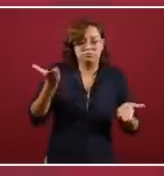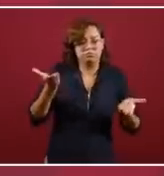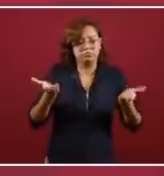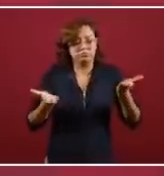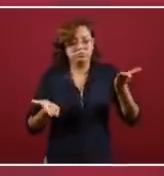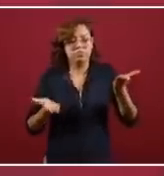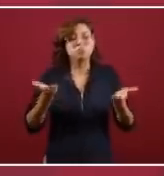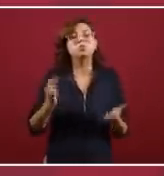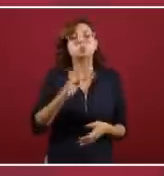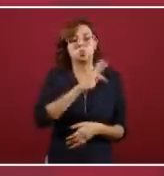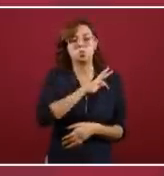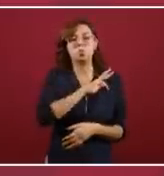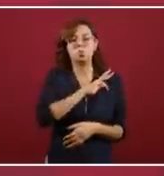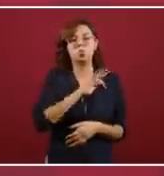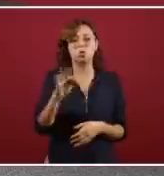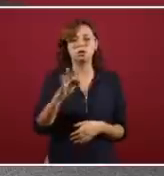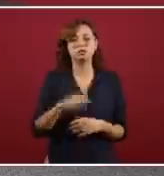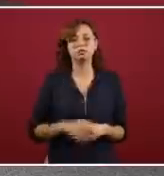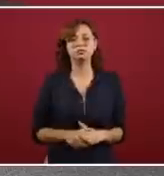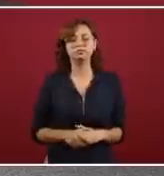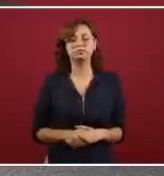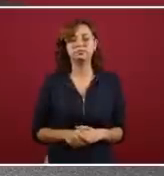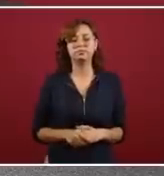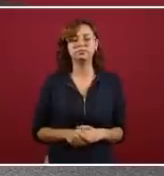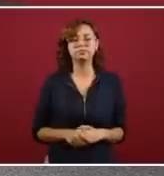y que no haya inflación.